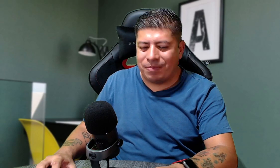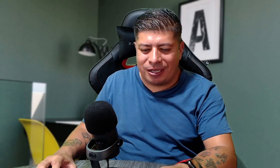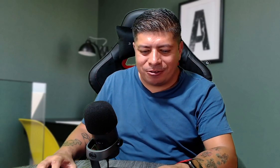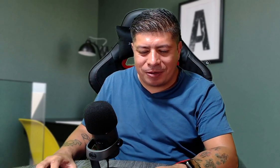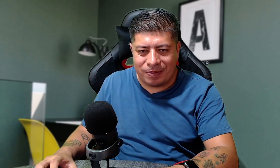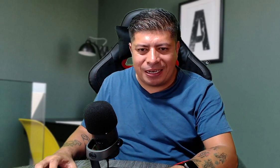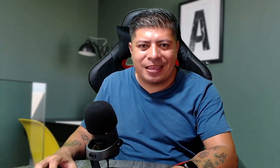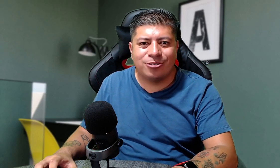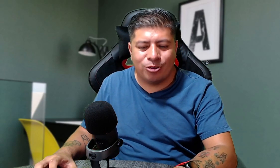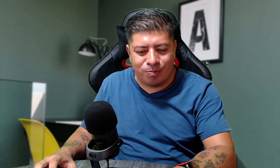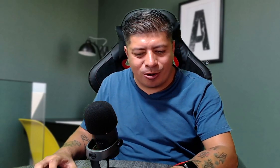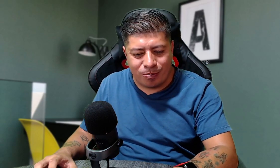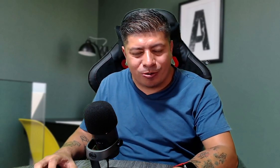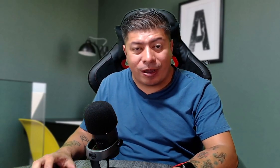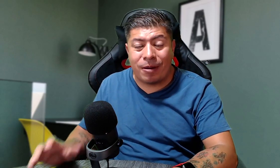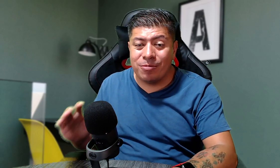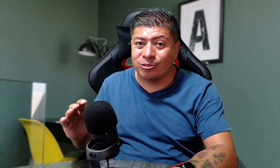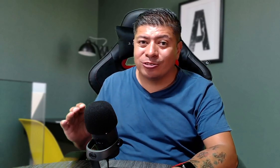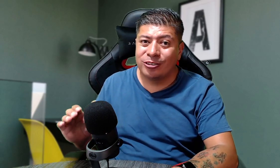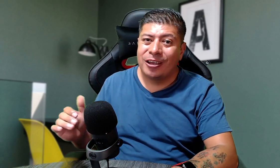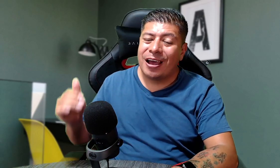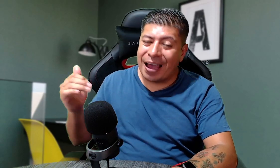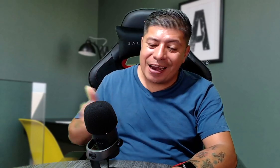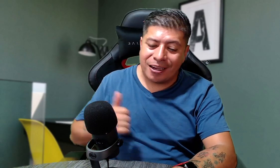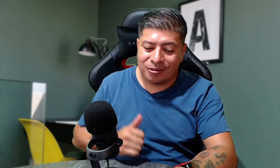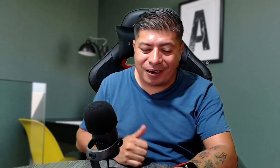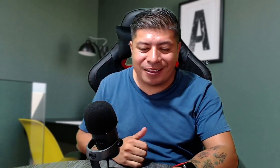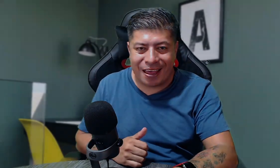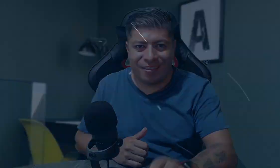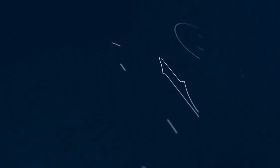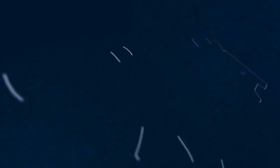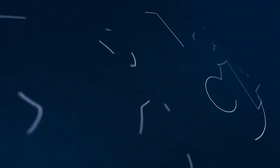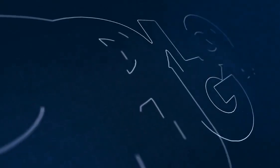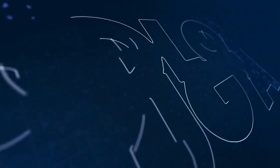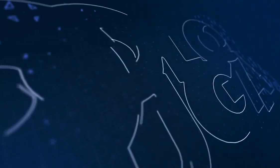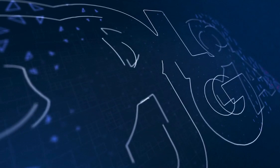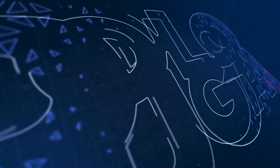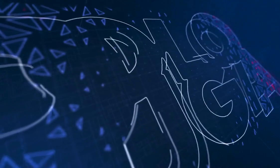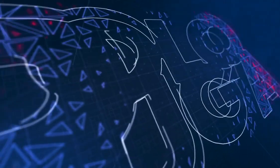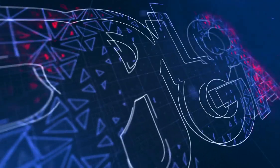caballeros, bienvenidos, bienvenidas. Soy Polo Puga. Vamos a la actualidad.